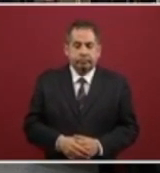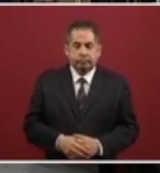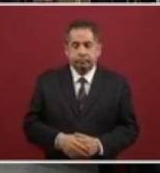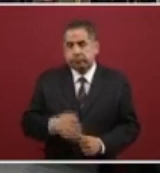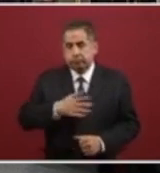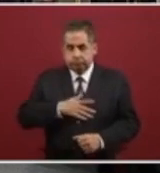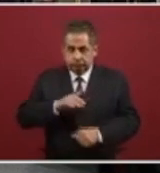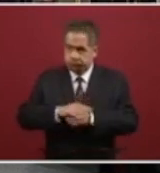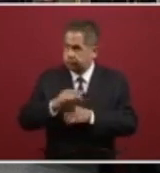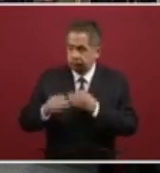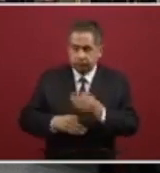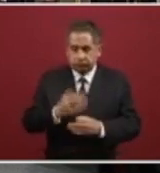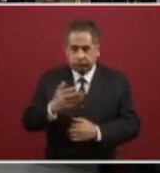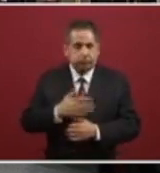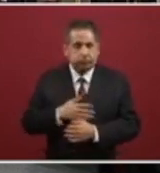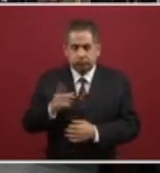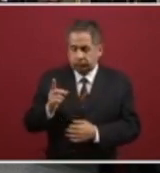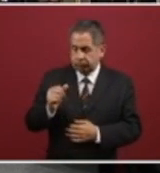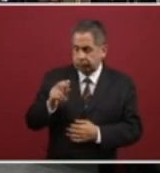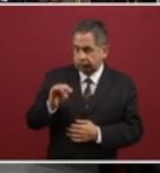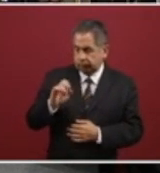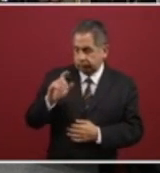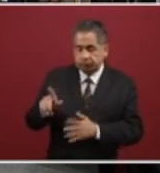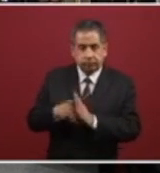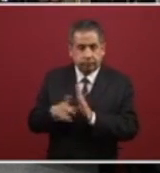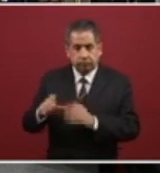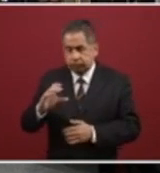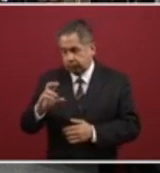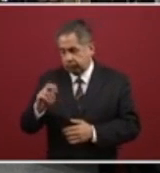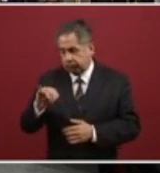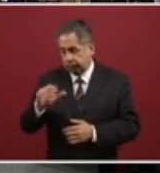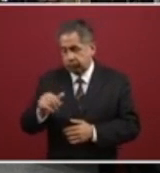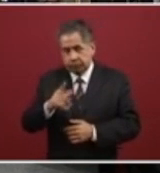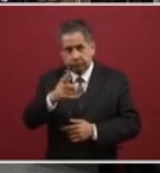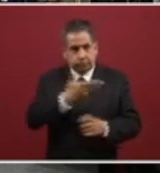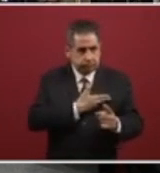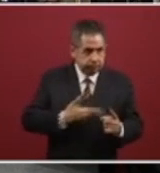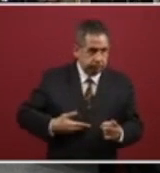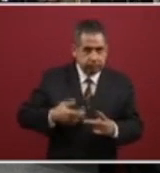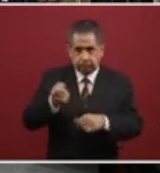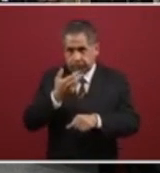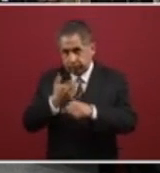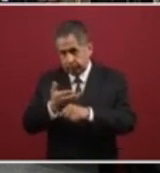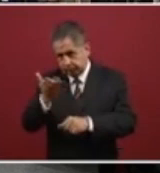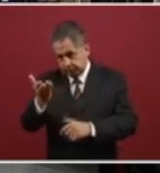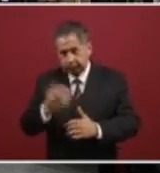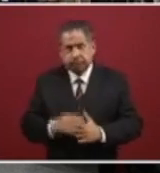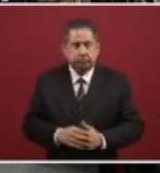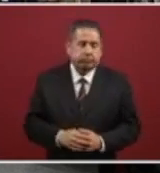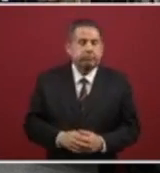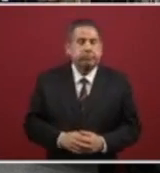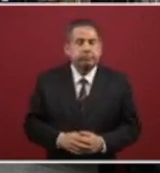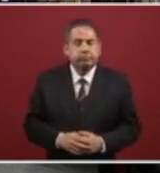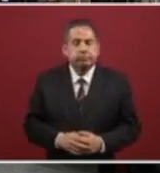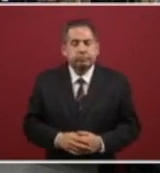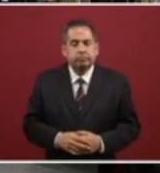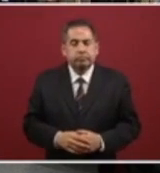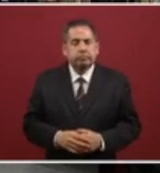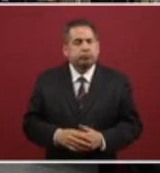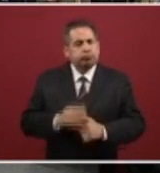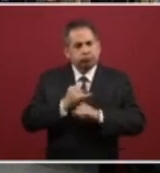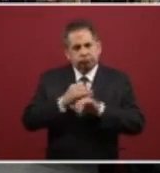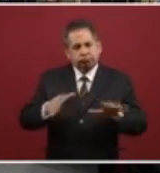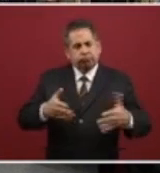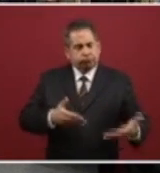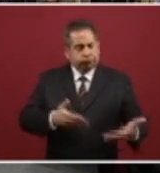Buenos días a todos. Daniel Blancas, de Crónica. Canciller, presidente, estuvimos revisando parte de la información